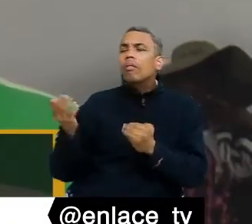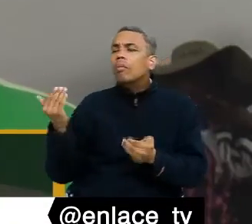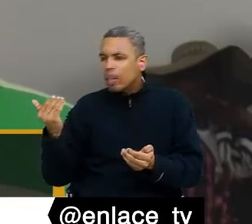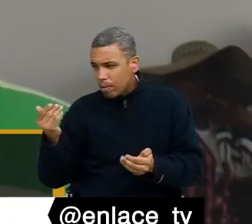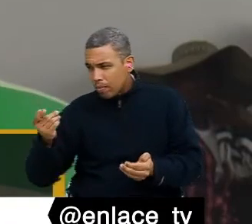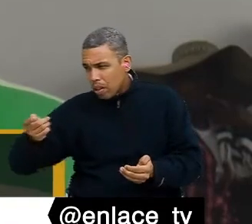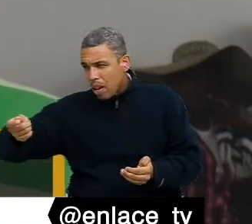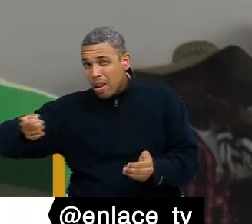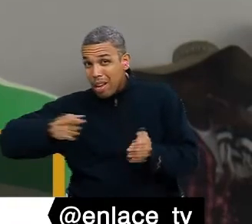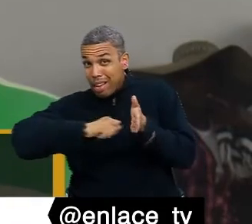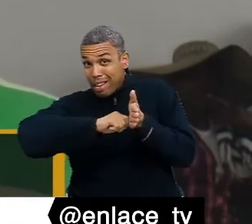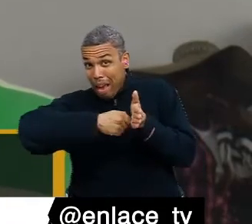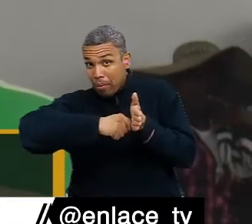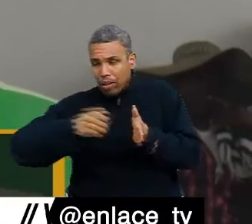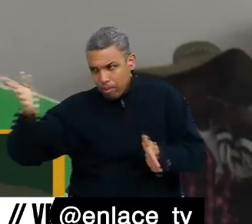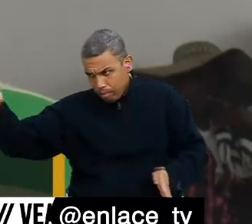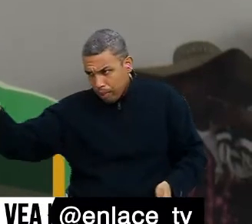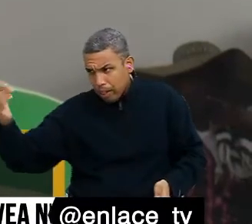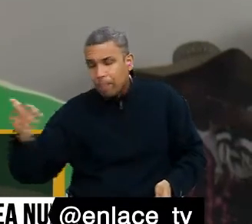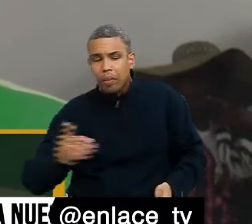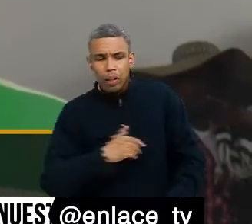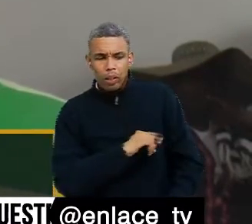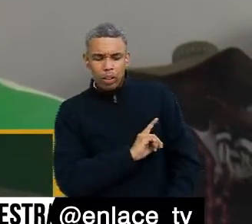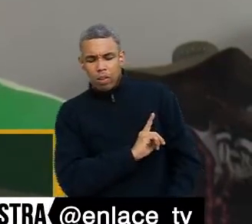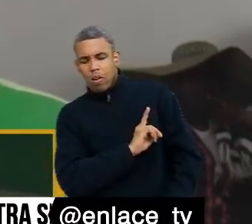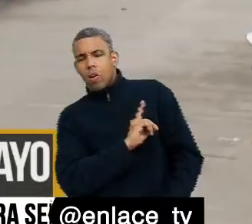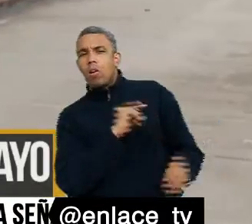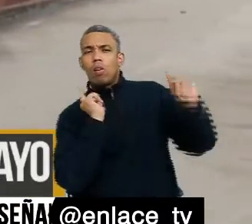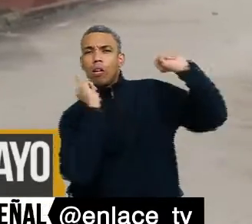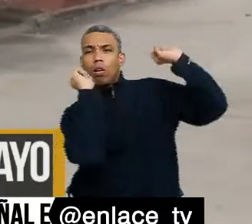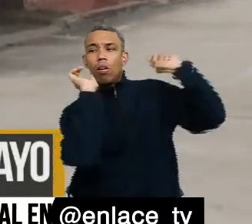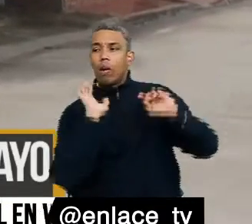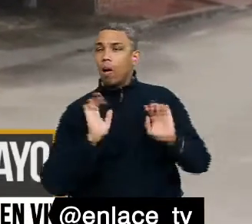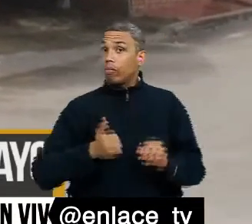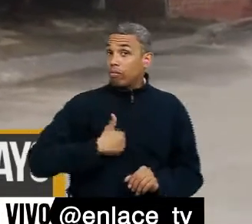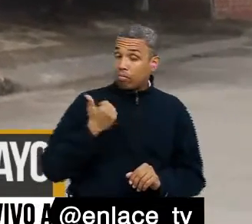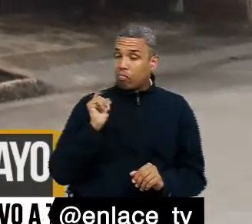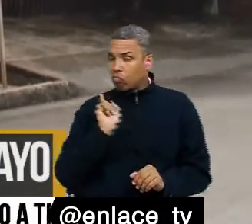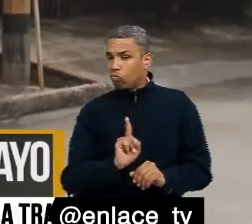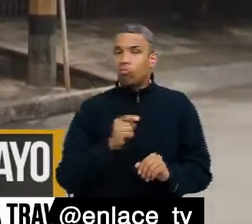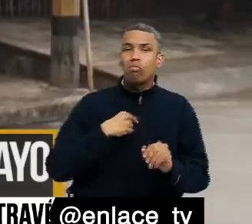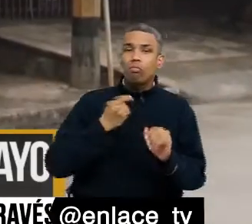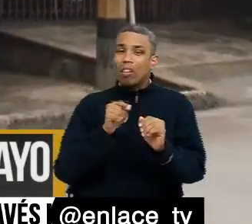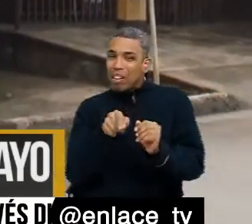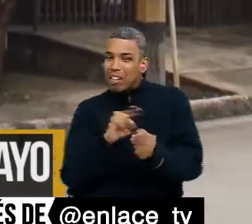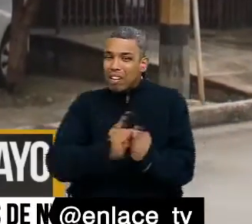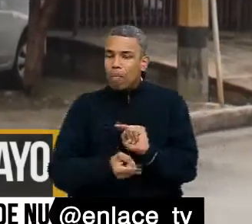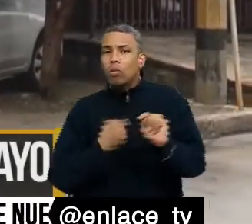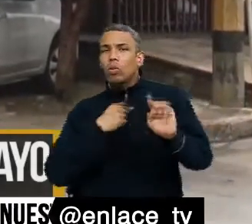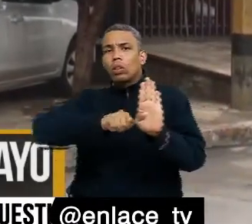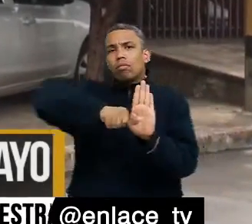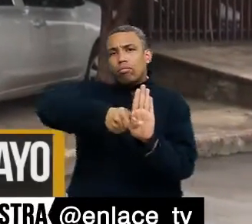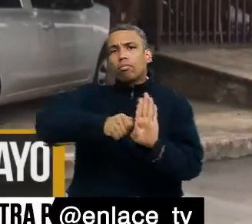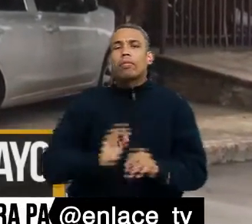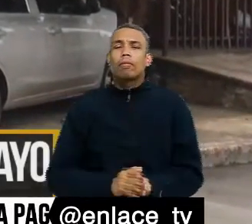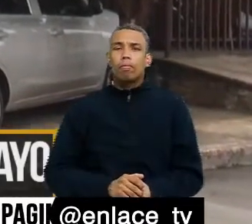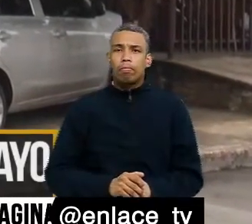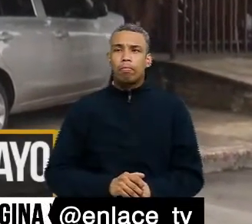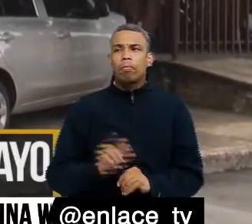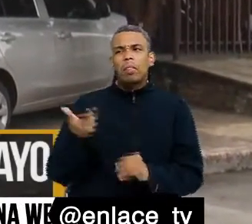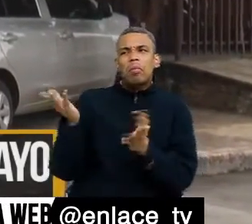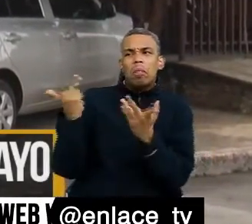eso tomamos la decisión como nueva Junta de Acción Comunal. Reclama a los nuevos directivos de la anterior Junta que se ha entregado un completo informe de lo